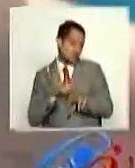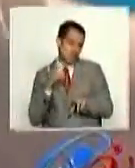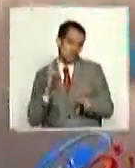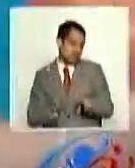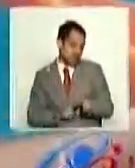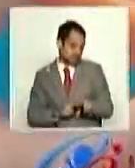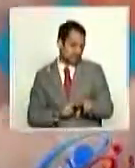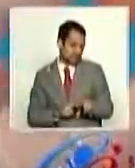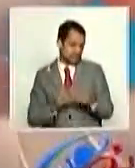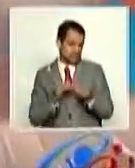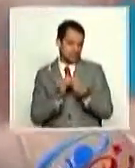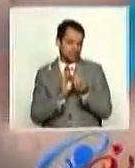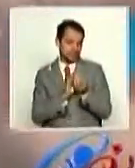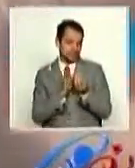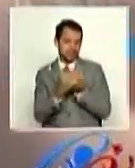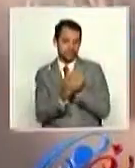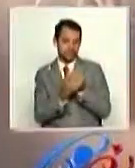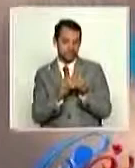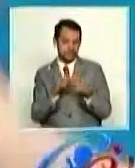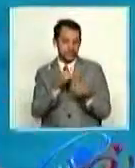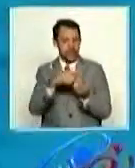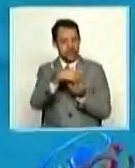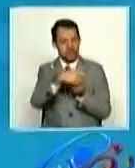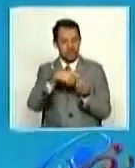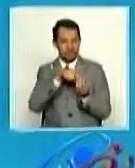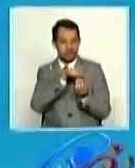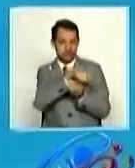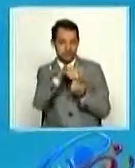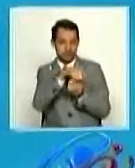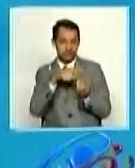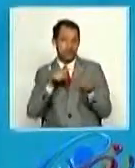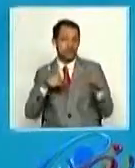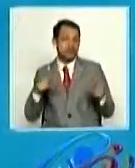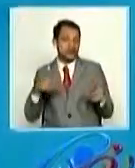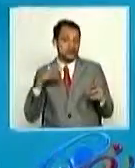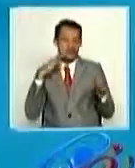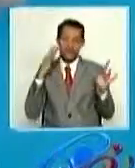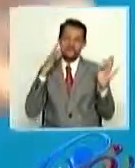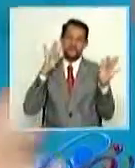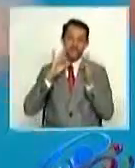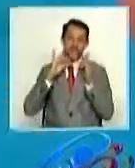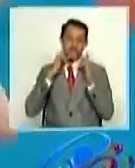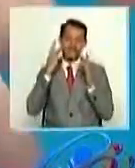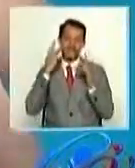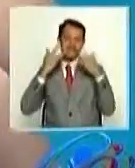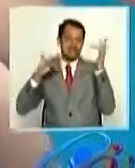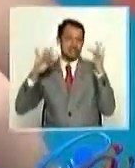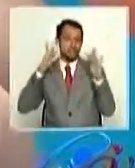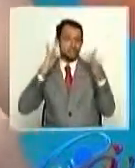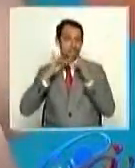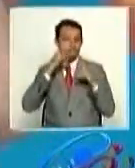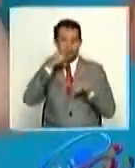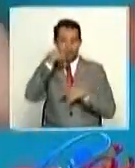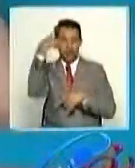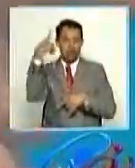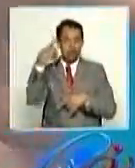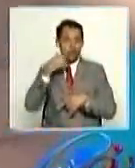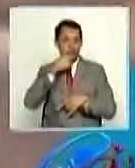golpe. Muchas veces el paciente por vanidad, por estética, nosotros recomendamos que tenga